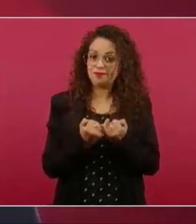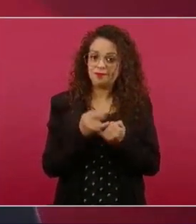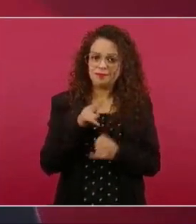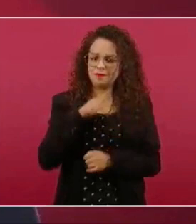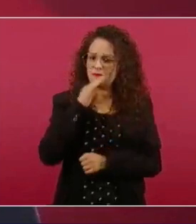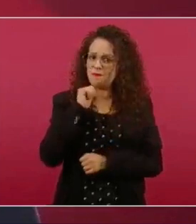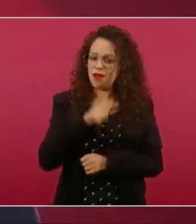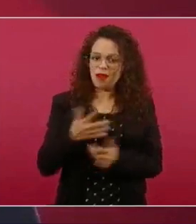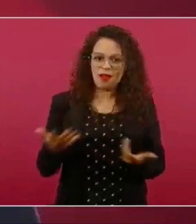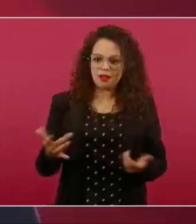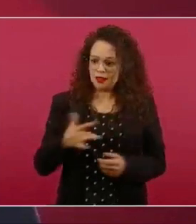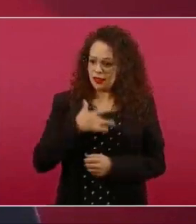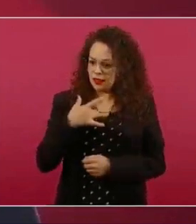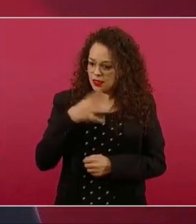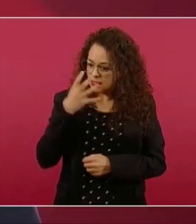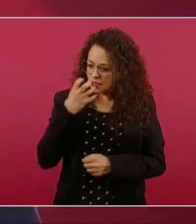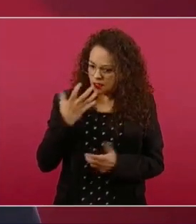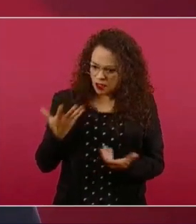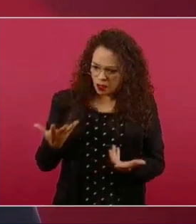debe de indignar.